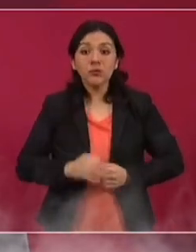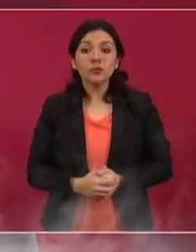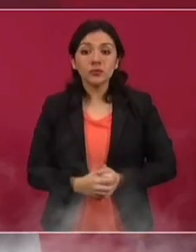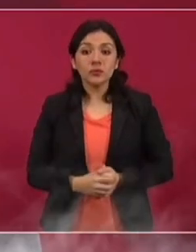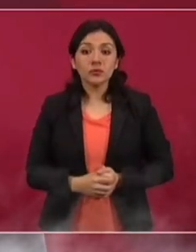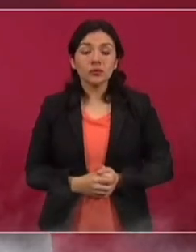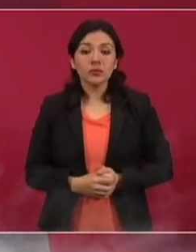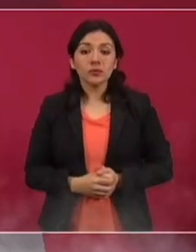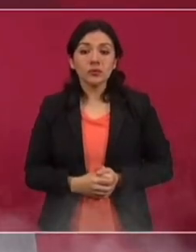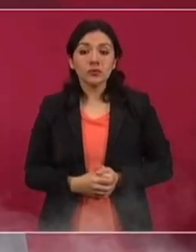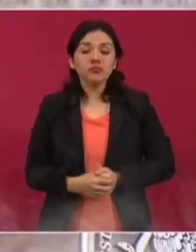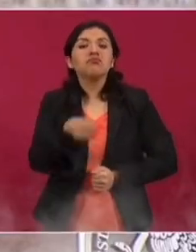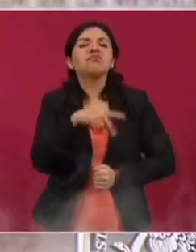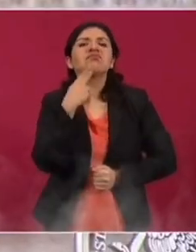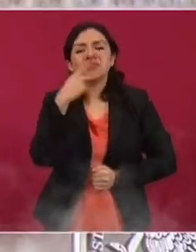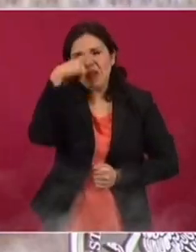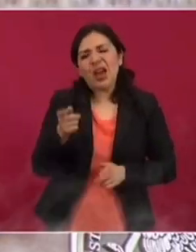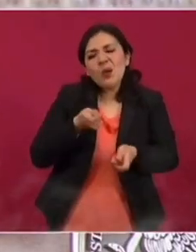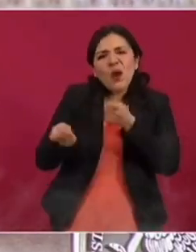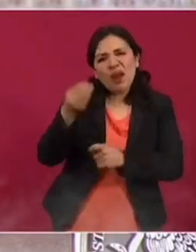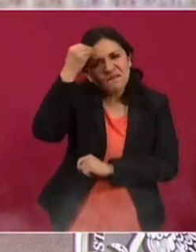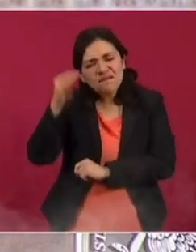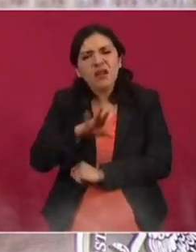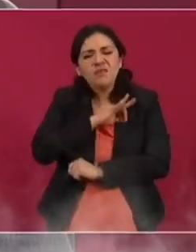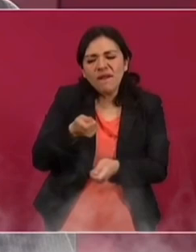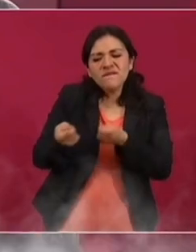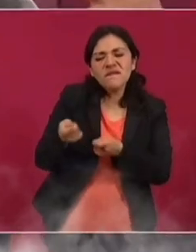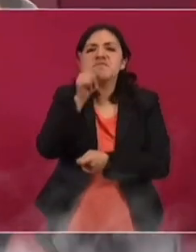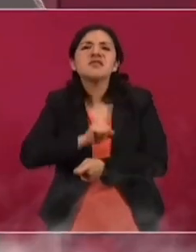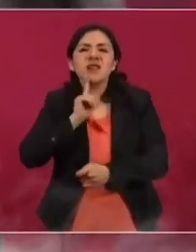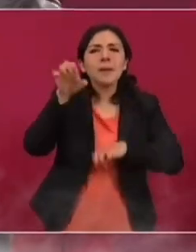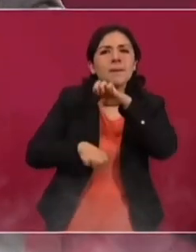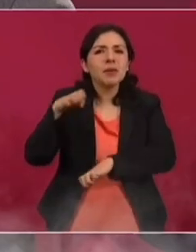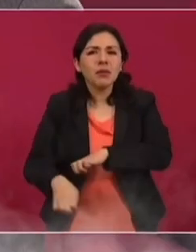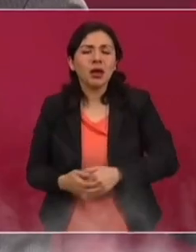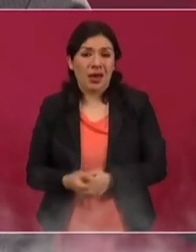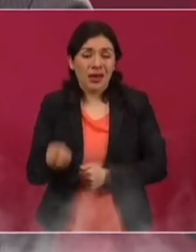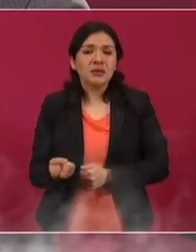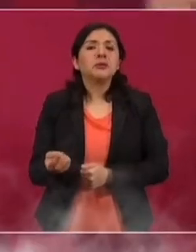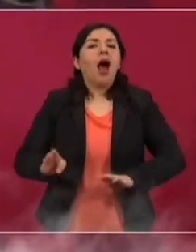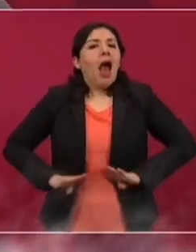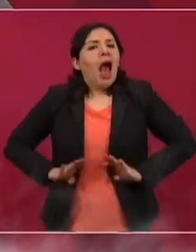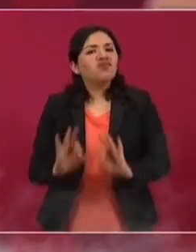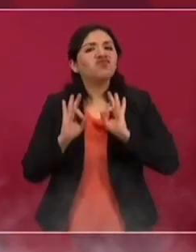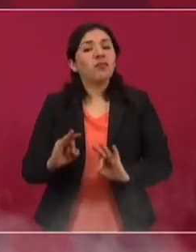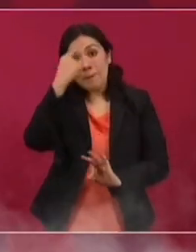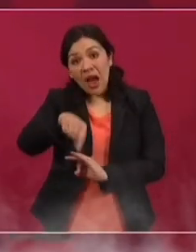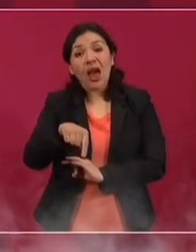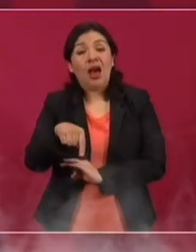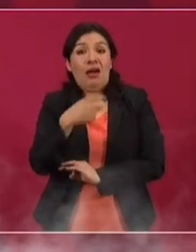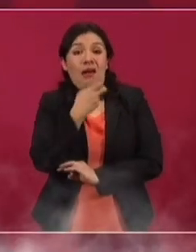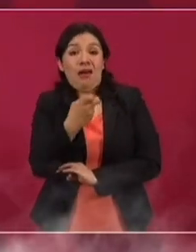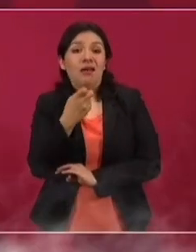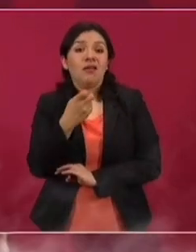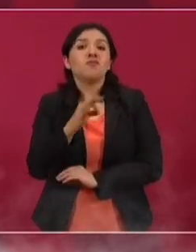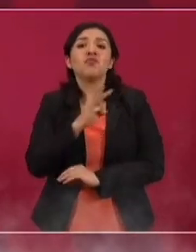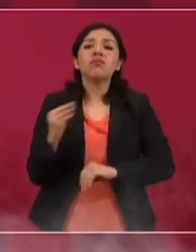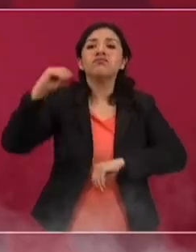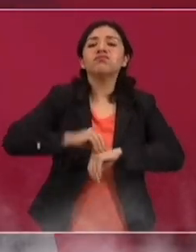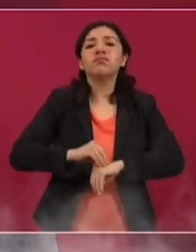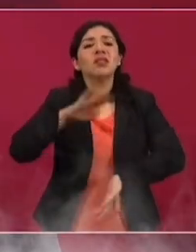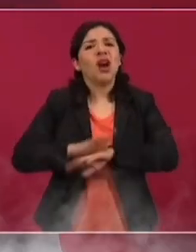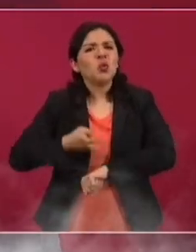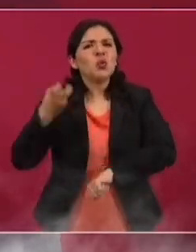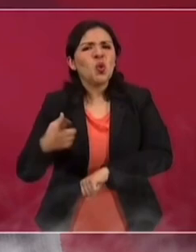para controlar, desinformar, manipular y crear las condiciones para que se impusiera